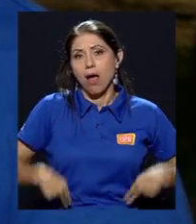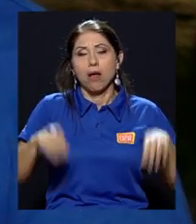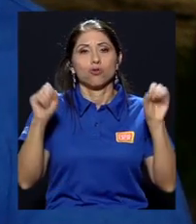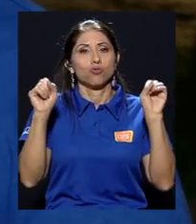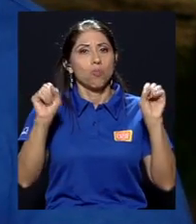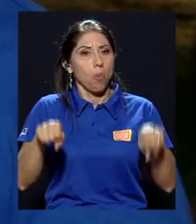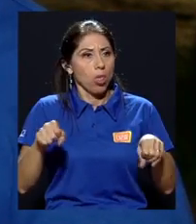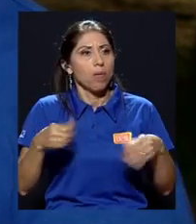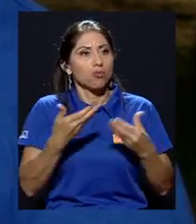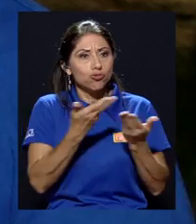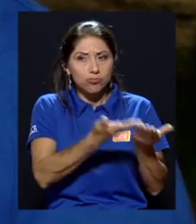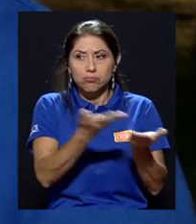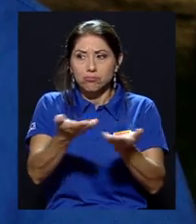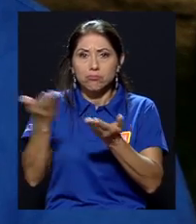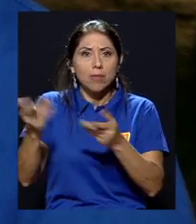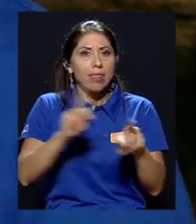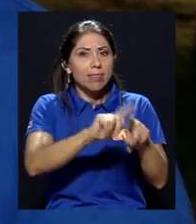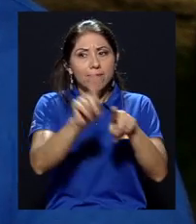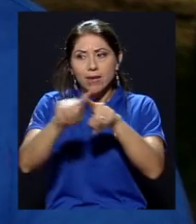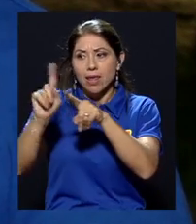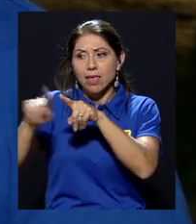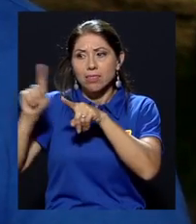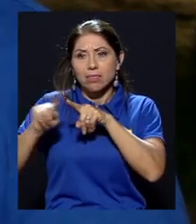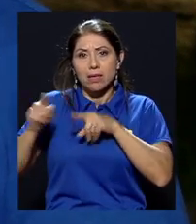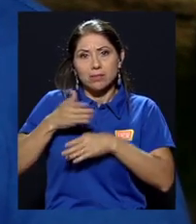ser diferentes entre nosotros